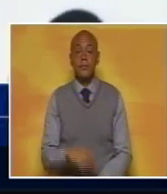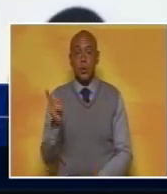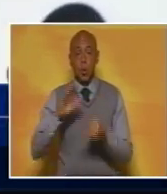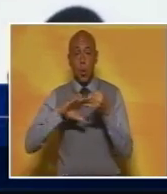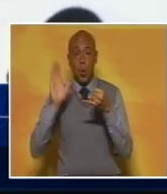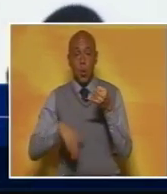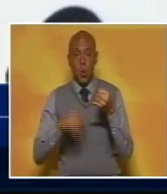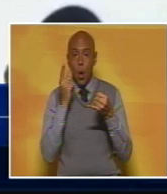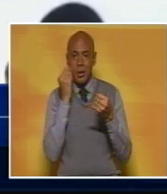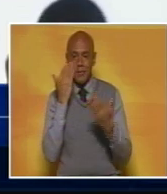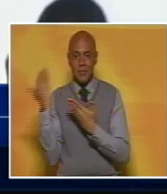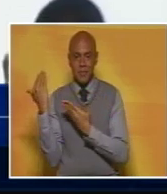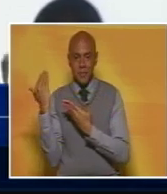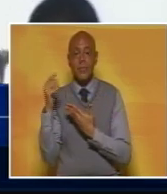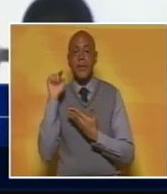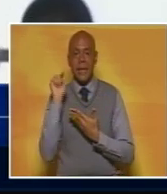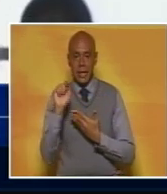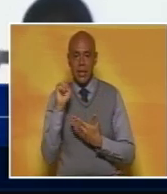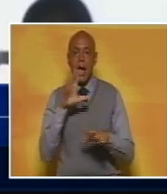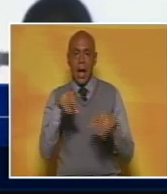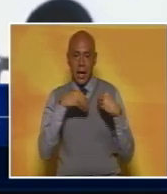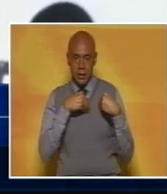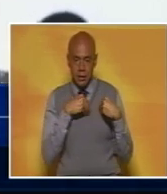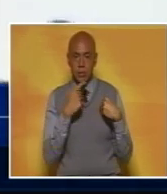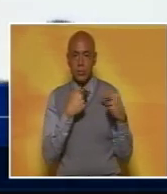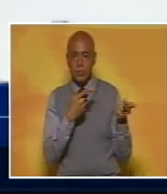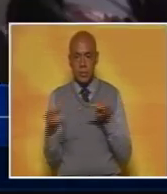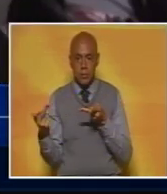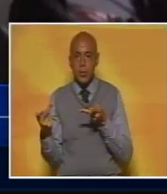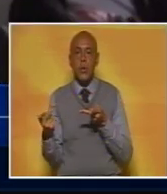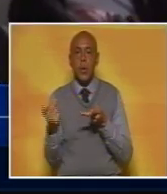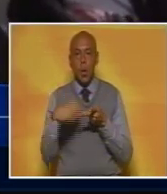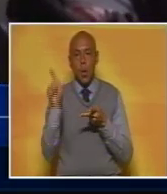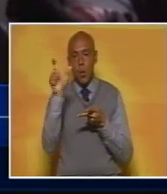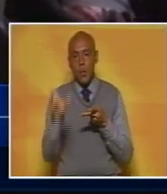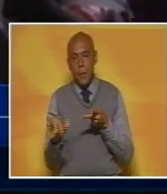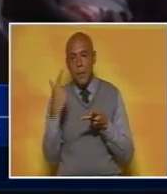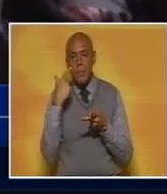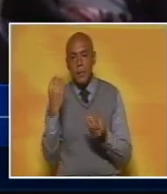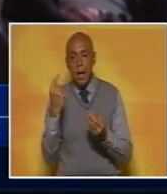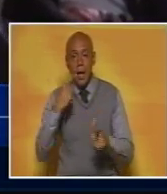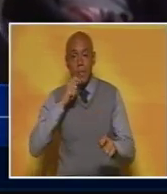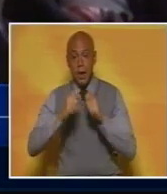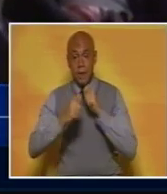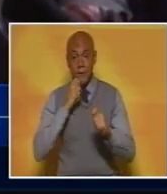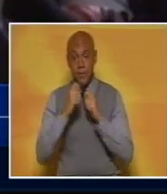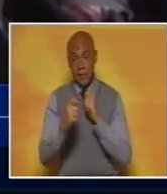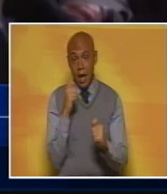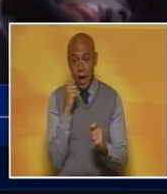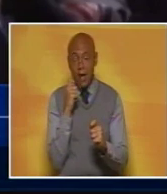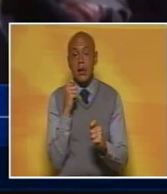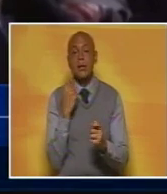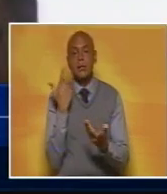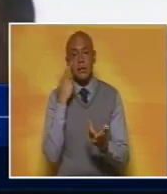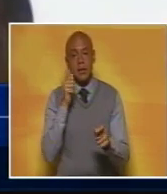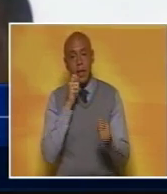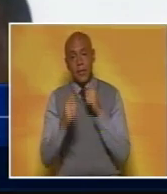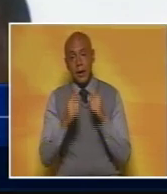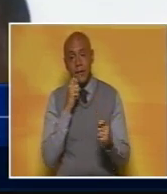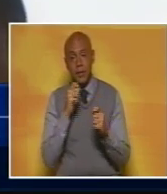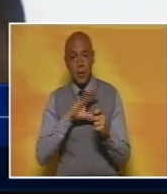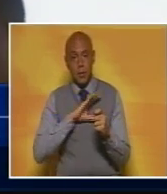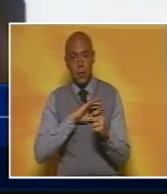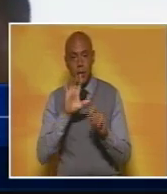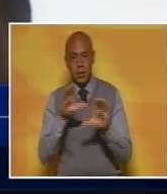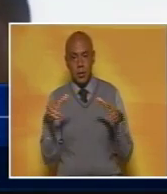Finalmente, Kanye West aceptó la invitación de James Corden para una entrevista. En esta oportunidad, el tradicional segmento